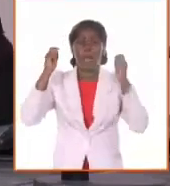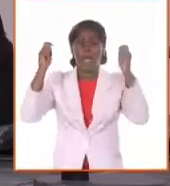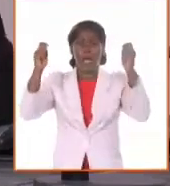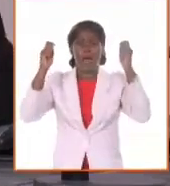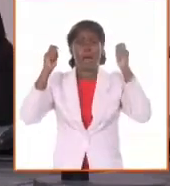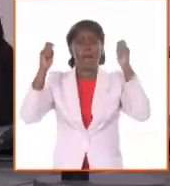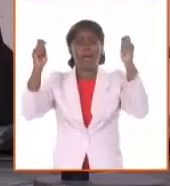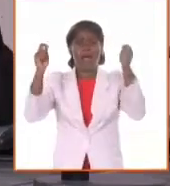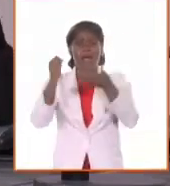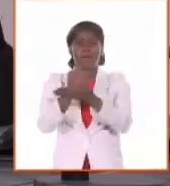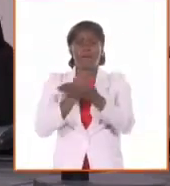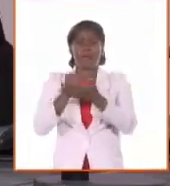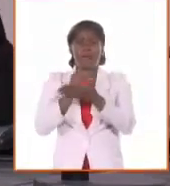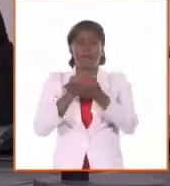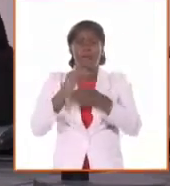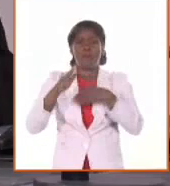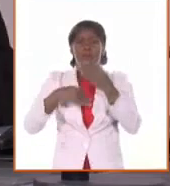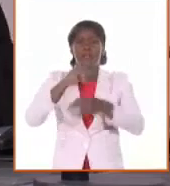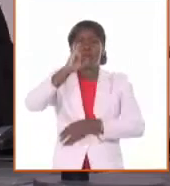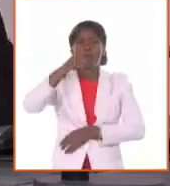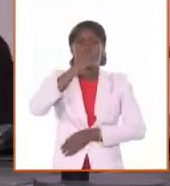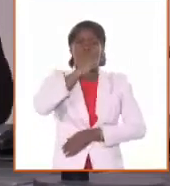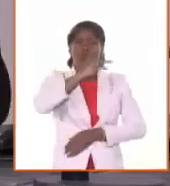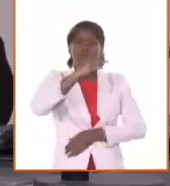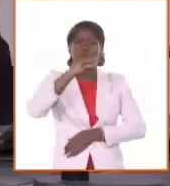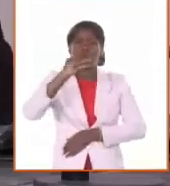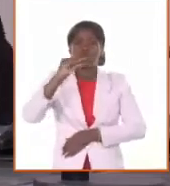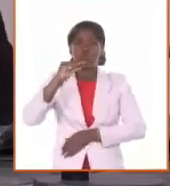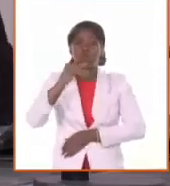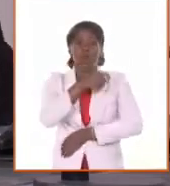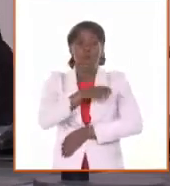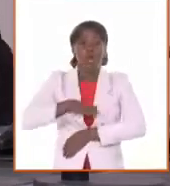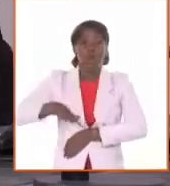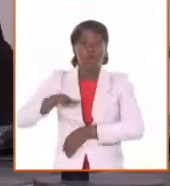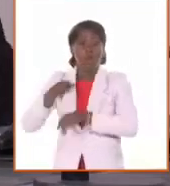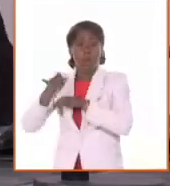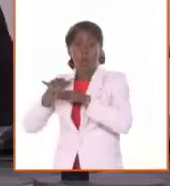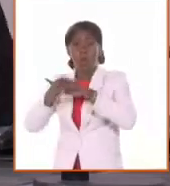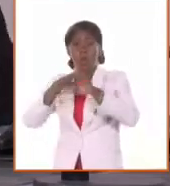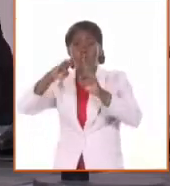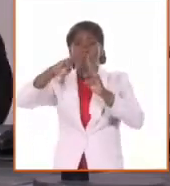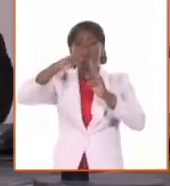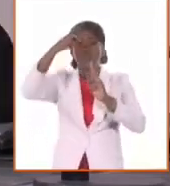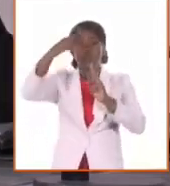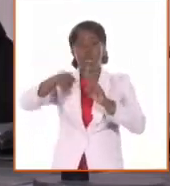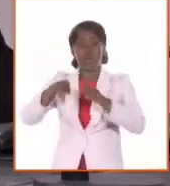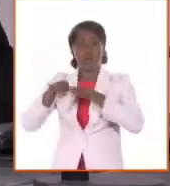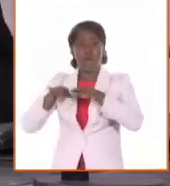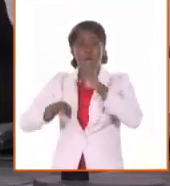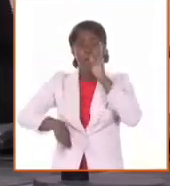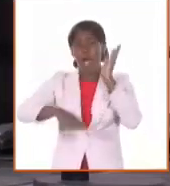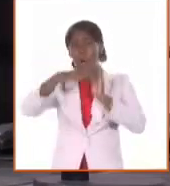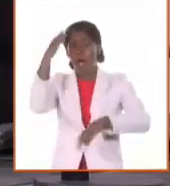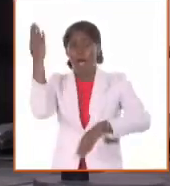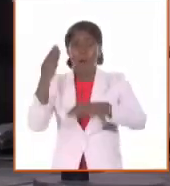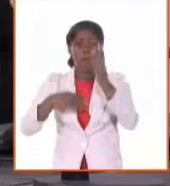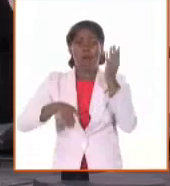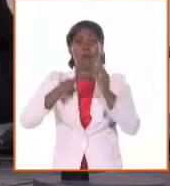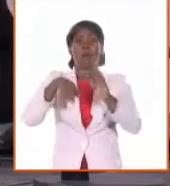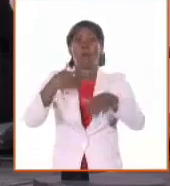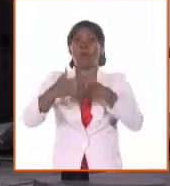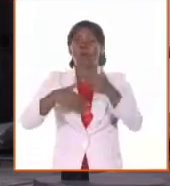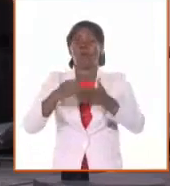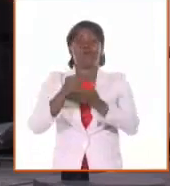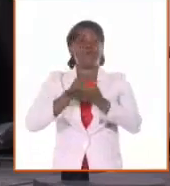en ese país los manifestantes han irrumpido en el gran teatro de burdeos y también en las oficinas de blackrock una